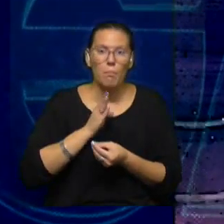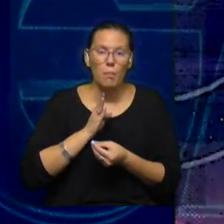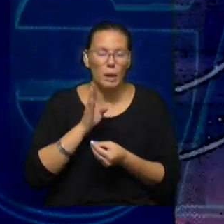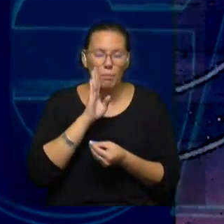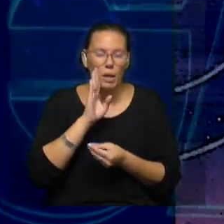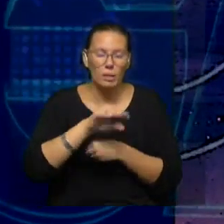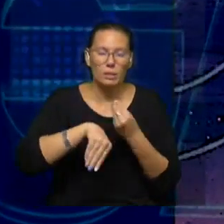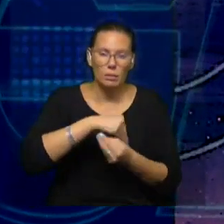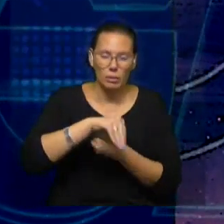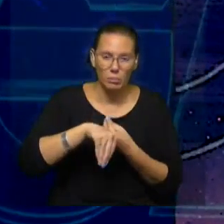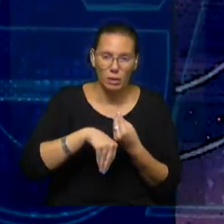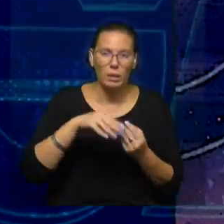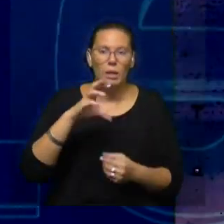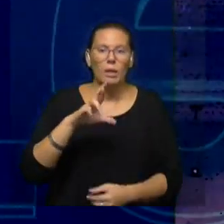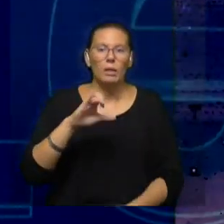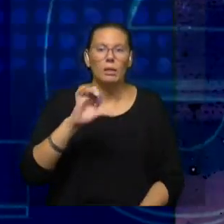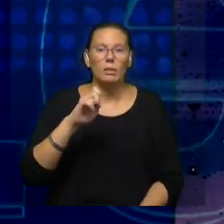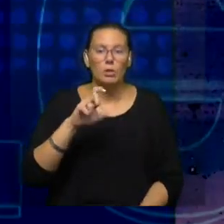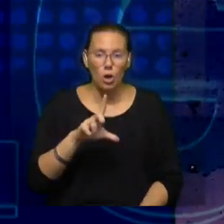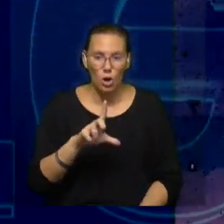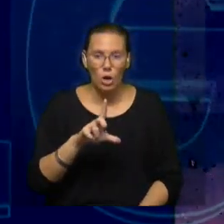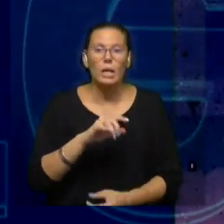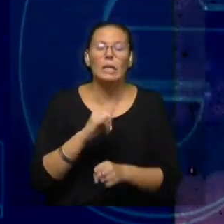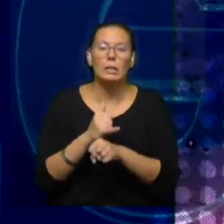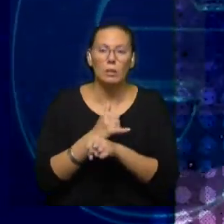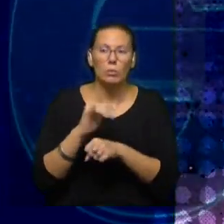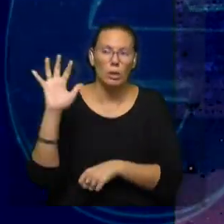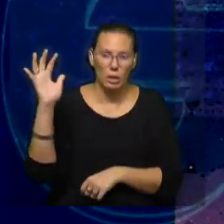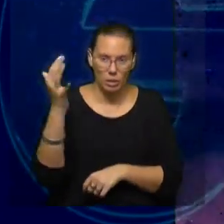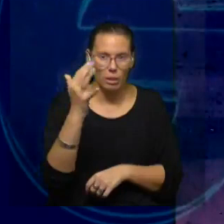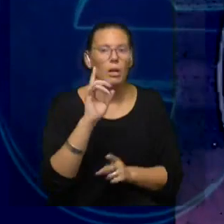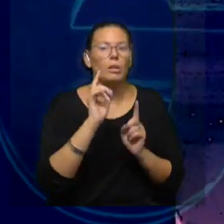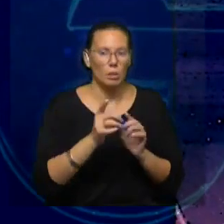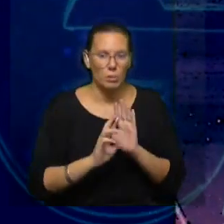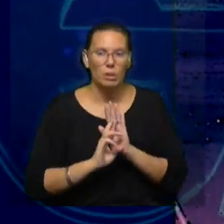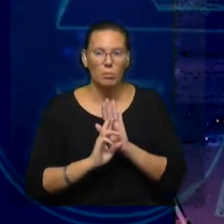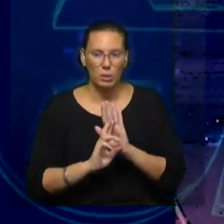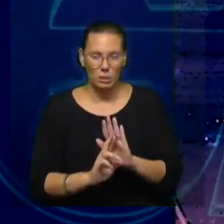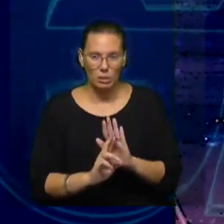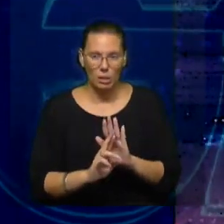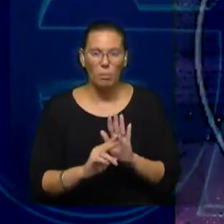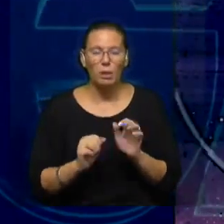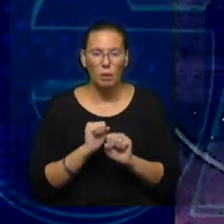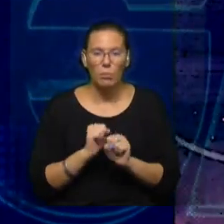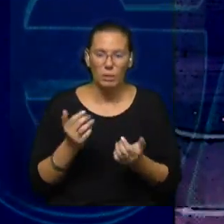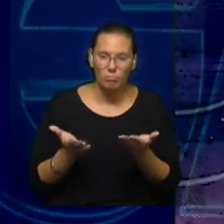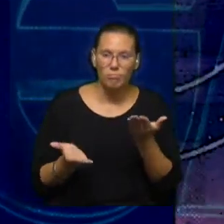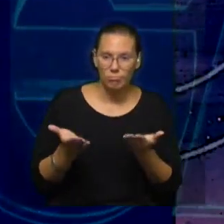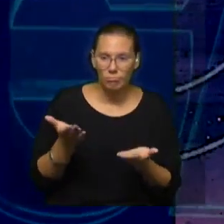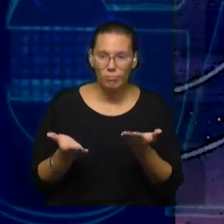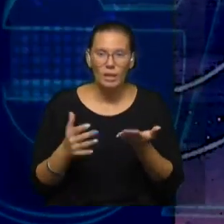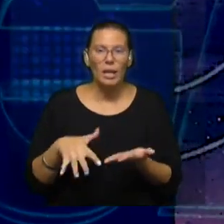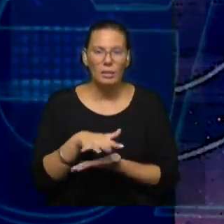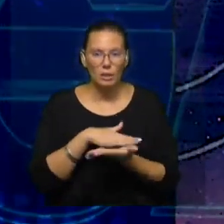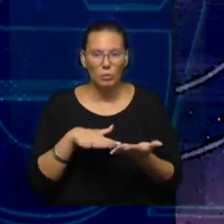y CRISOL, y además instituciones del interior que también están representadas para compensar, digamos, esta